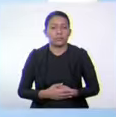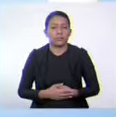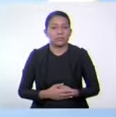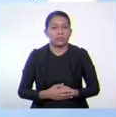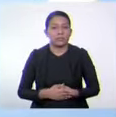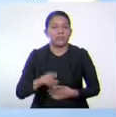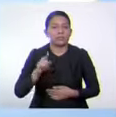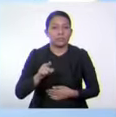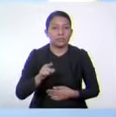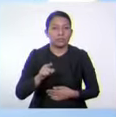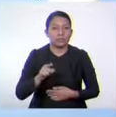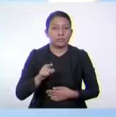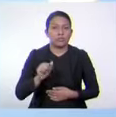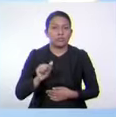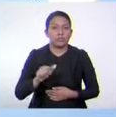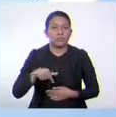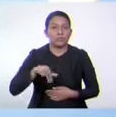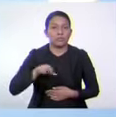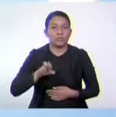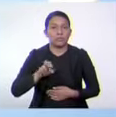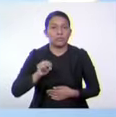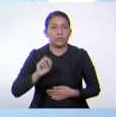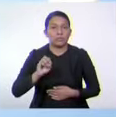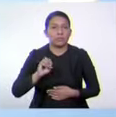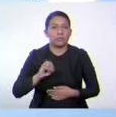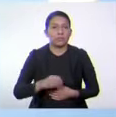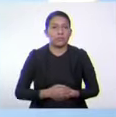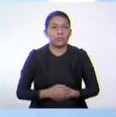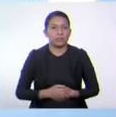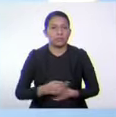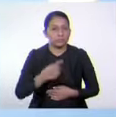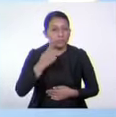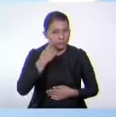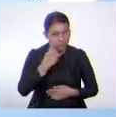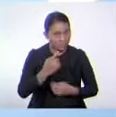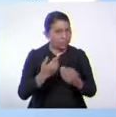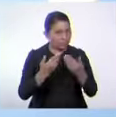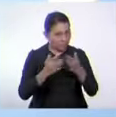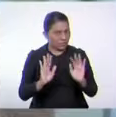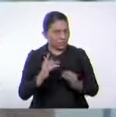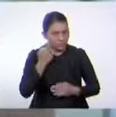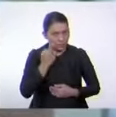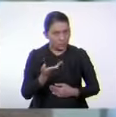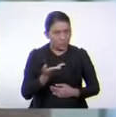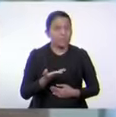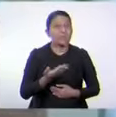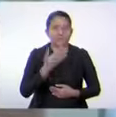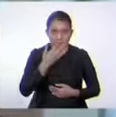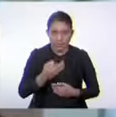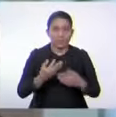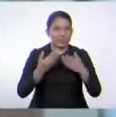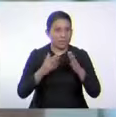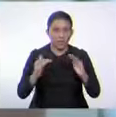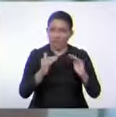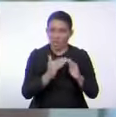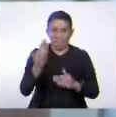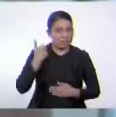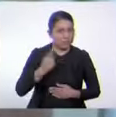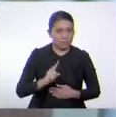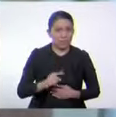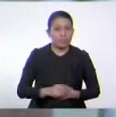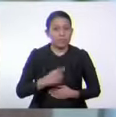Este es un alqueno. ¿Ven algo diferente en él? Sí, ¿verdad? ¿Qué tiene